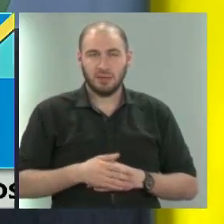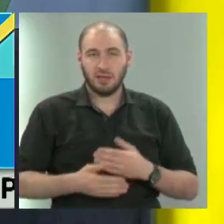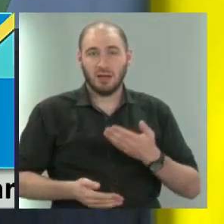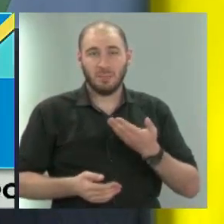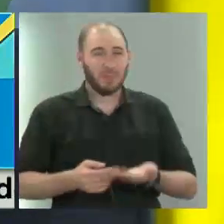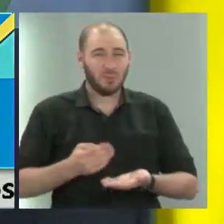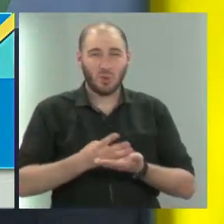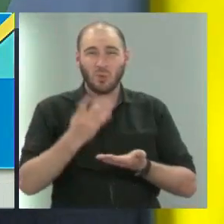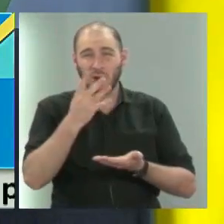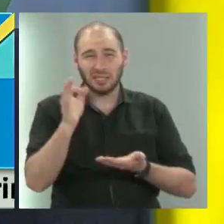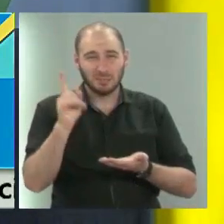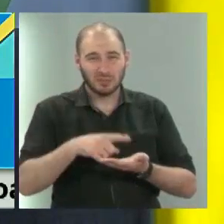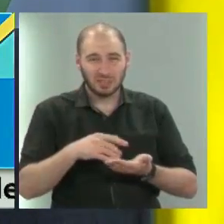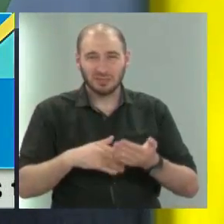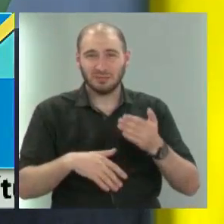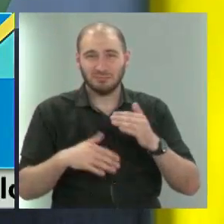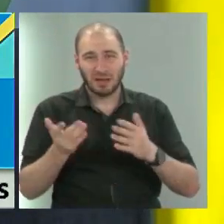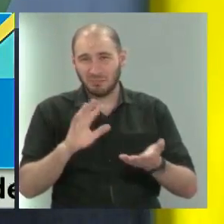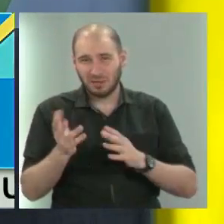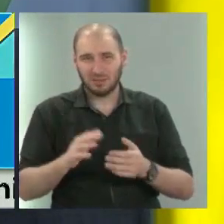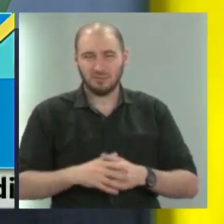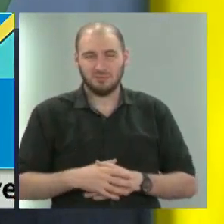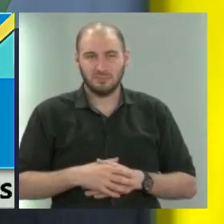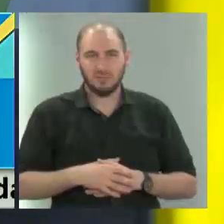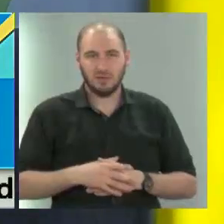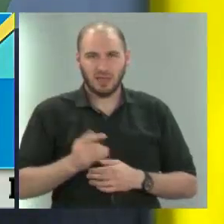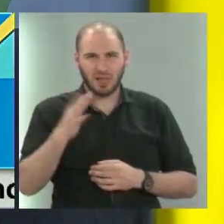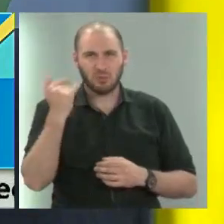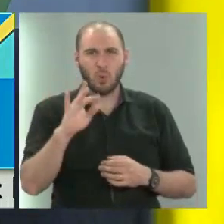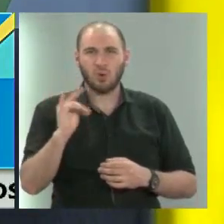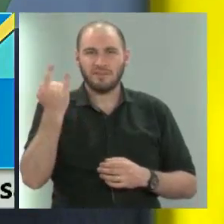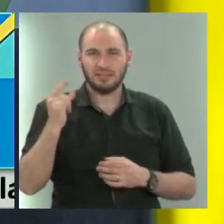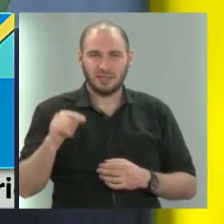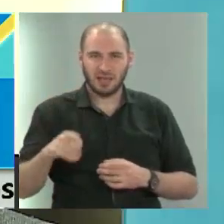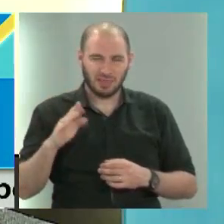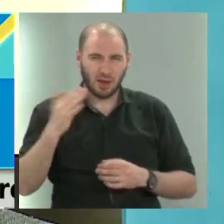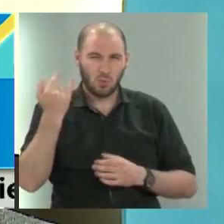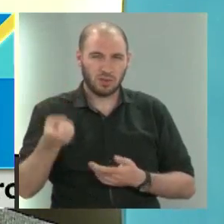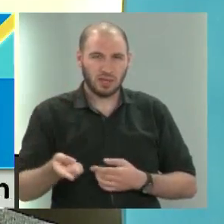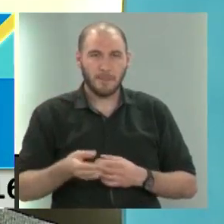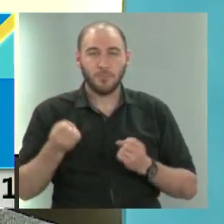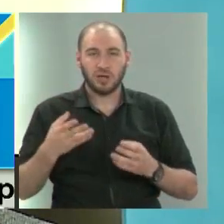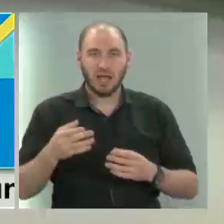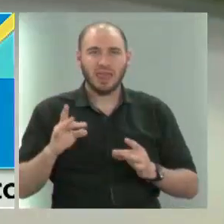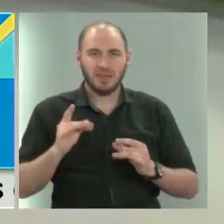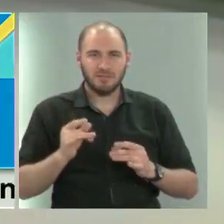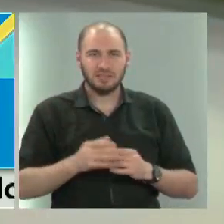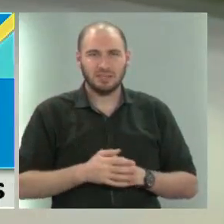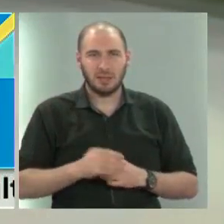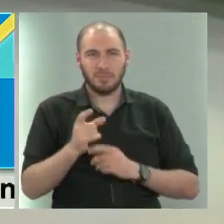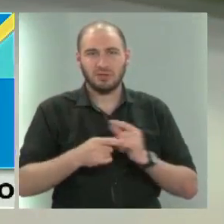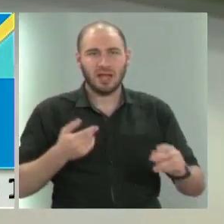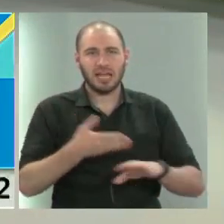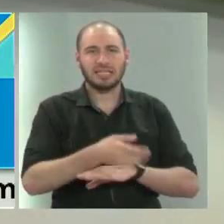ni al 40% de la ejecución curricular. Lo notamos en la universidad mucho, porque les cuesta mucho a los chicos que